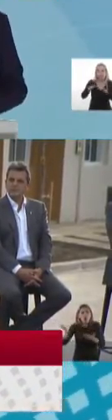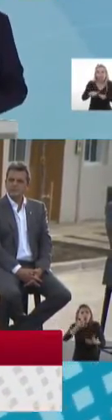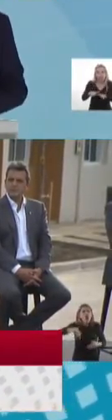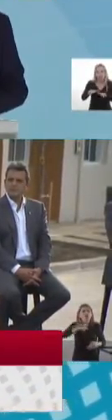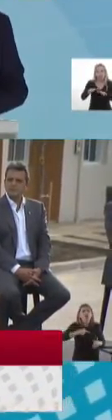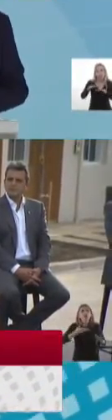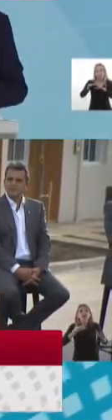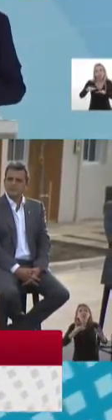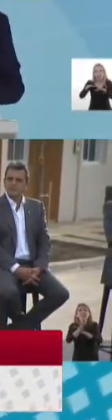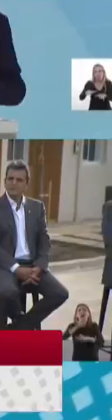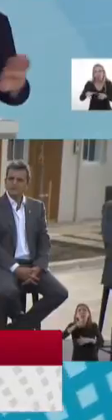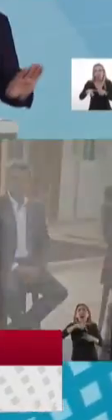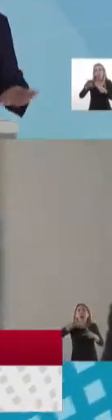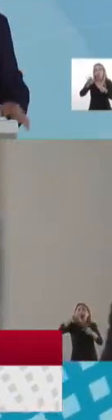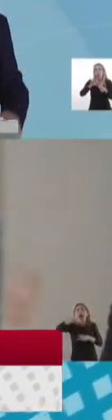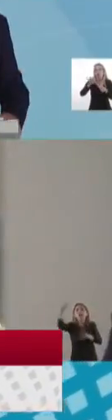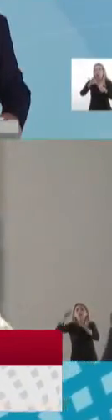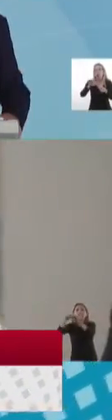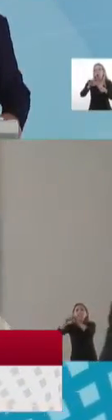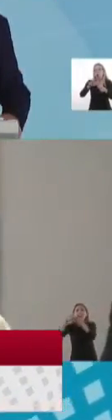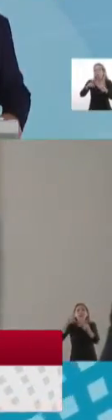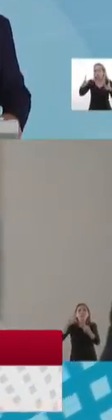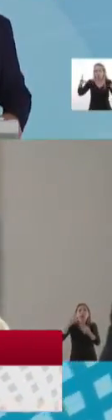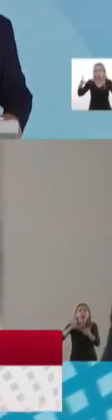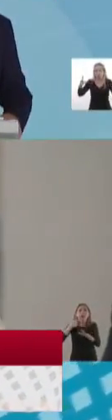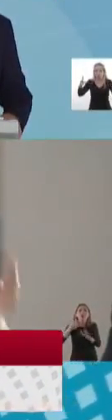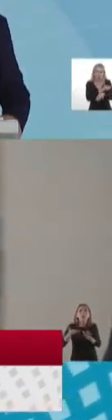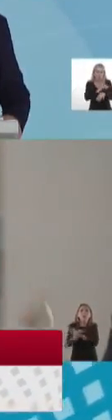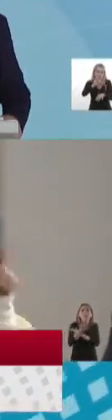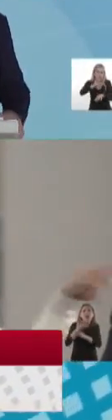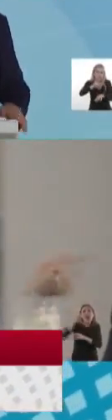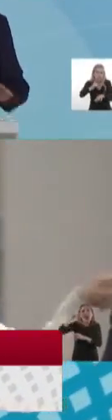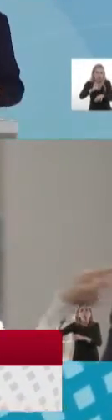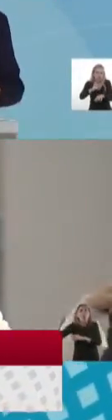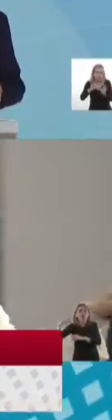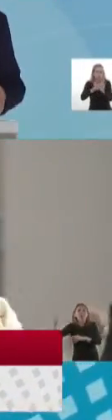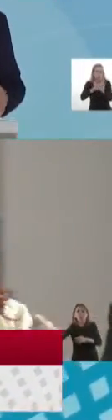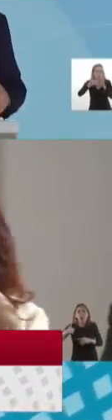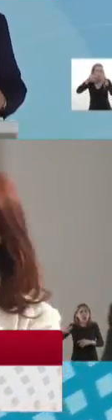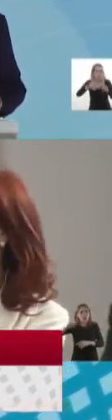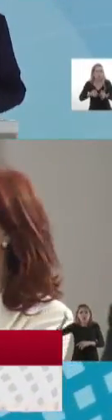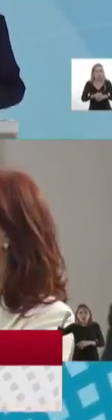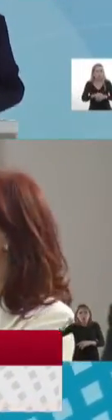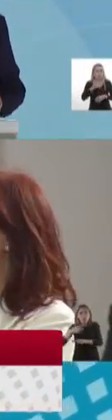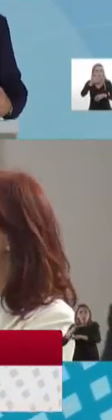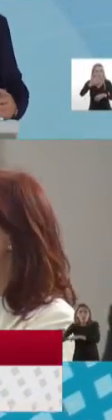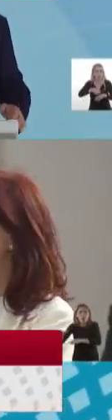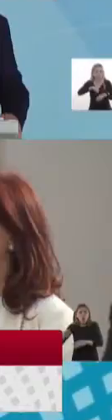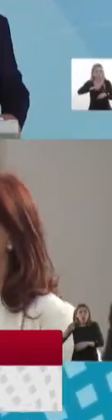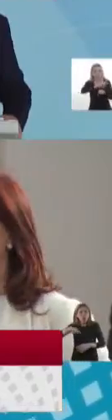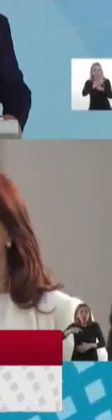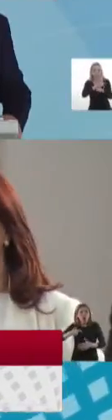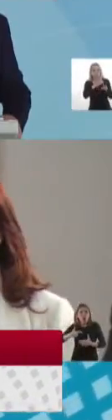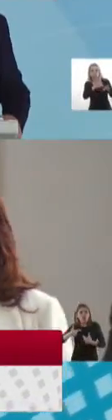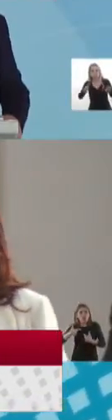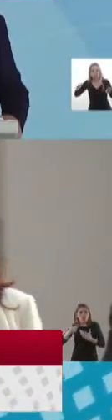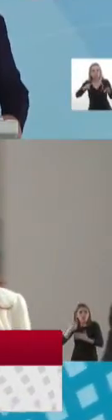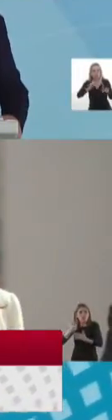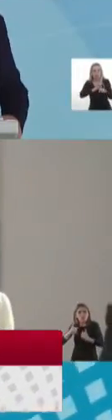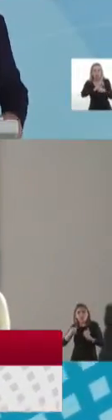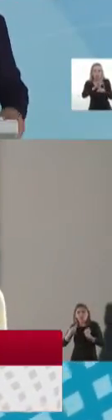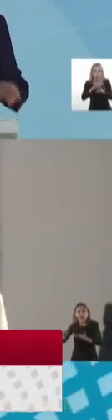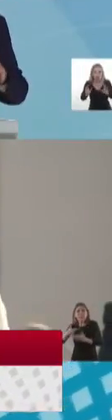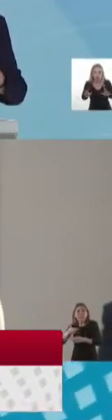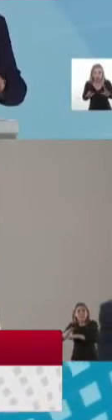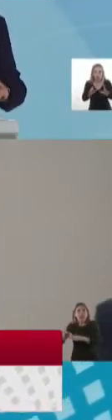derecho al no te no yo creo que podríamos reemplazarla por donde hay una necesidad hay una tarea por llevar adelante hay un trabajo por